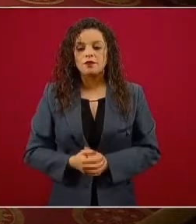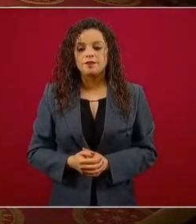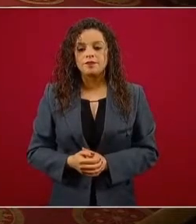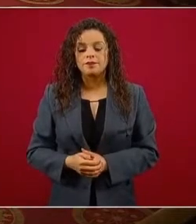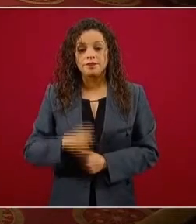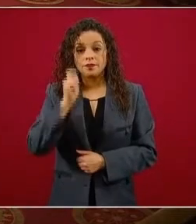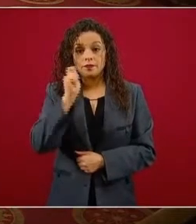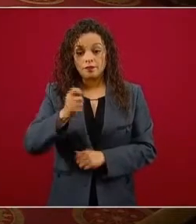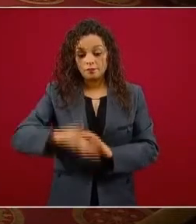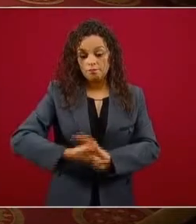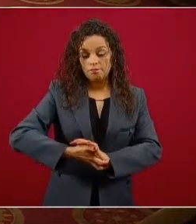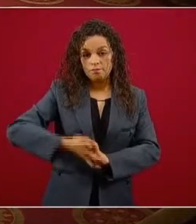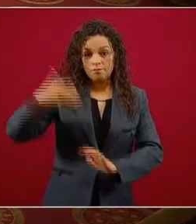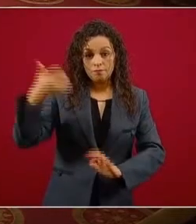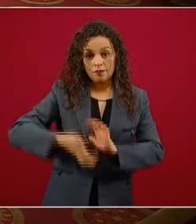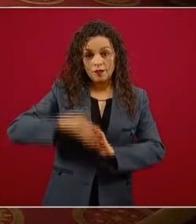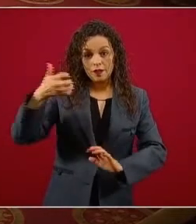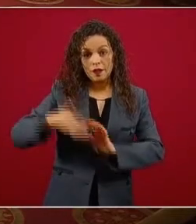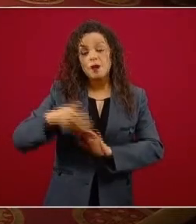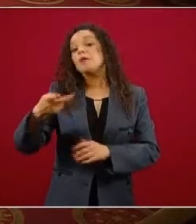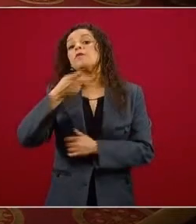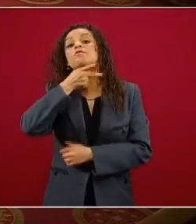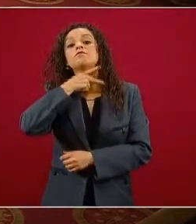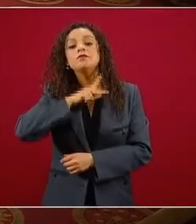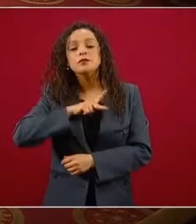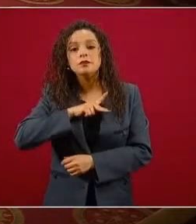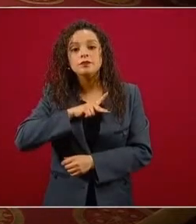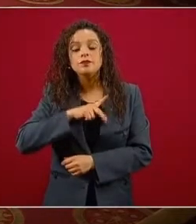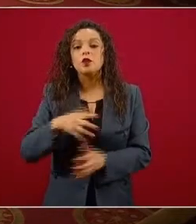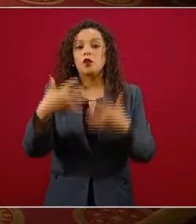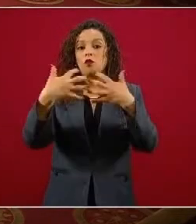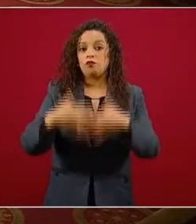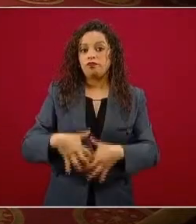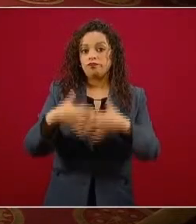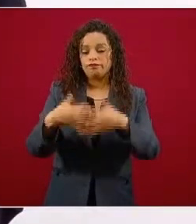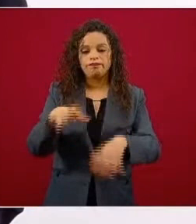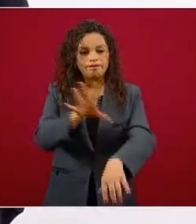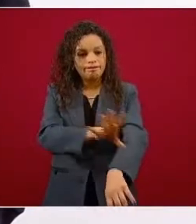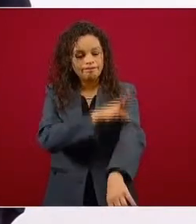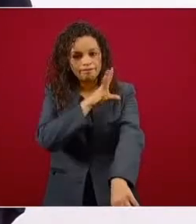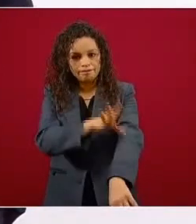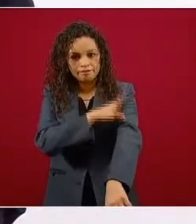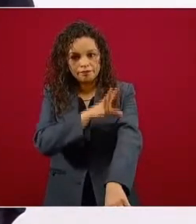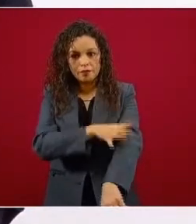extracción de petróleo, generación de energía eléctrica y